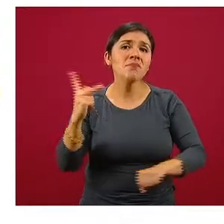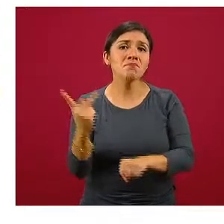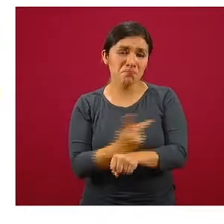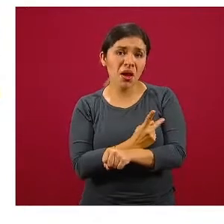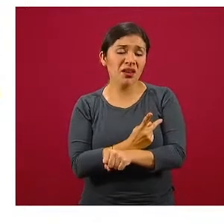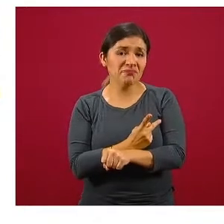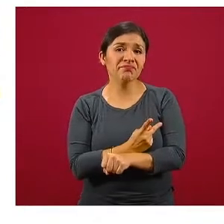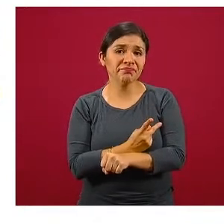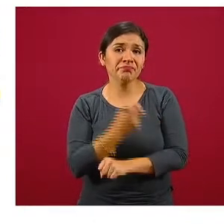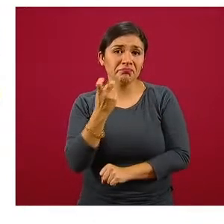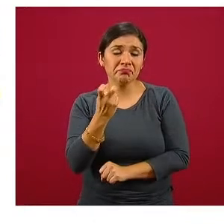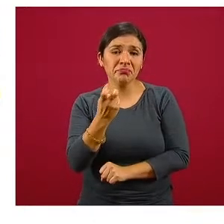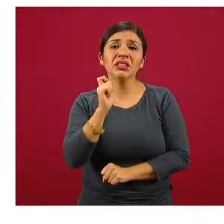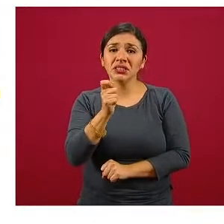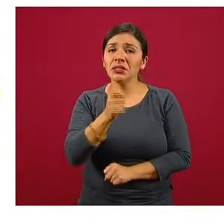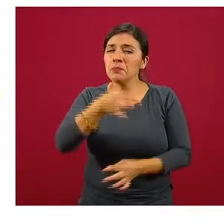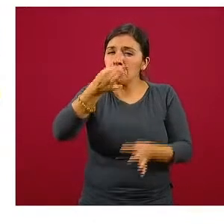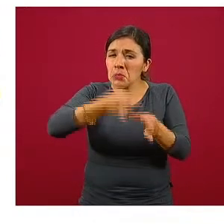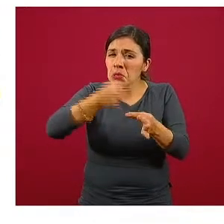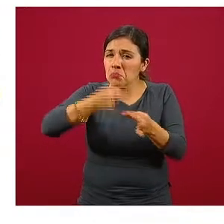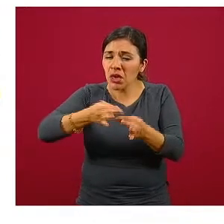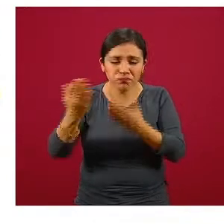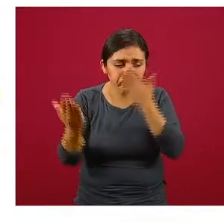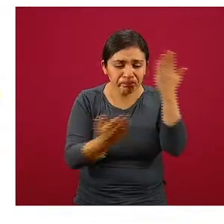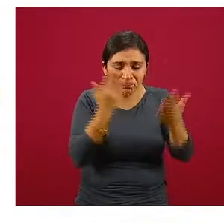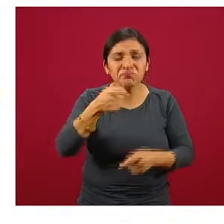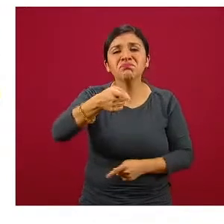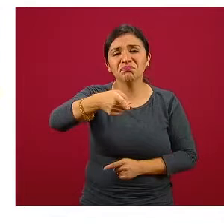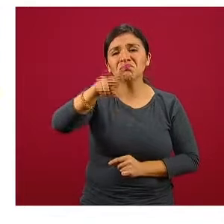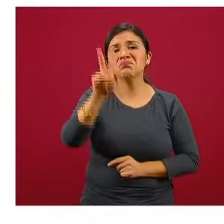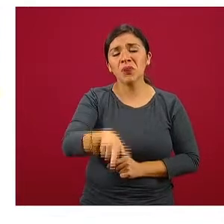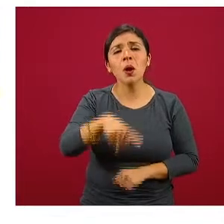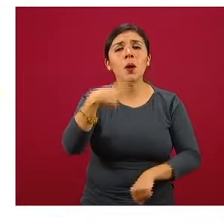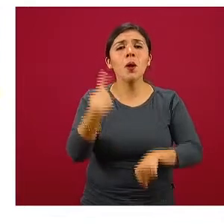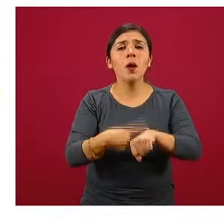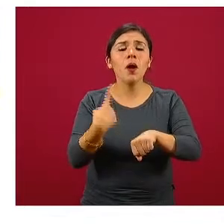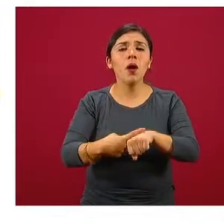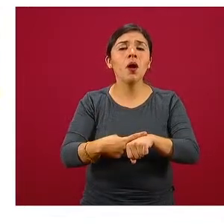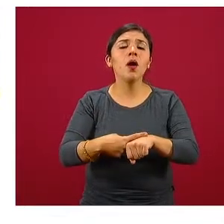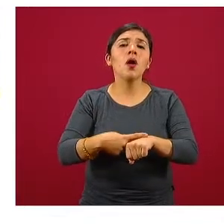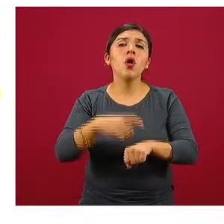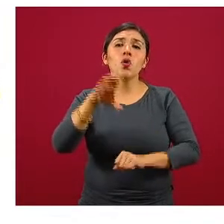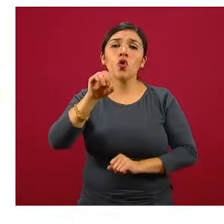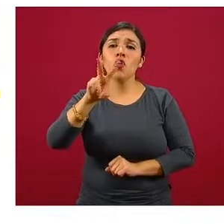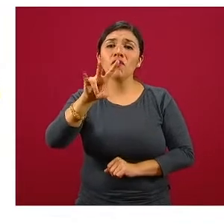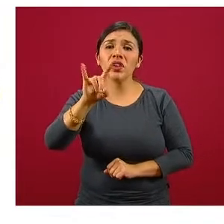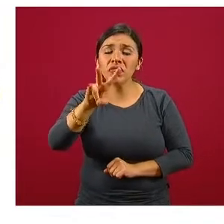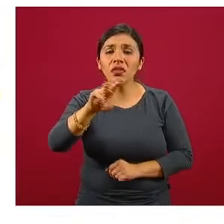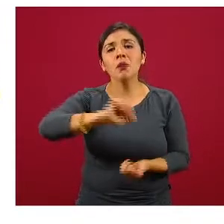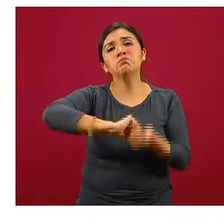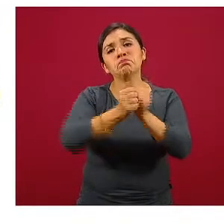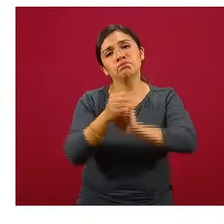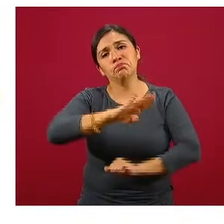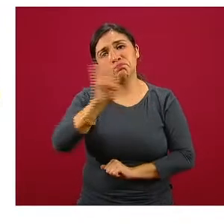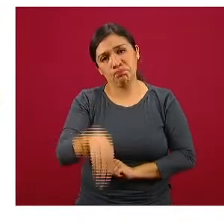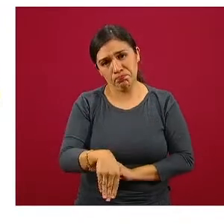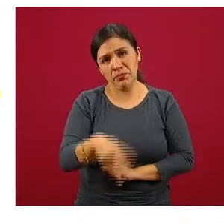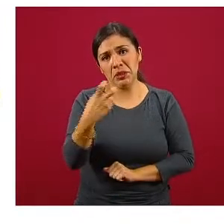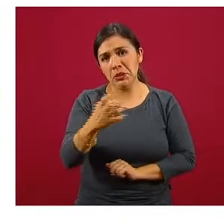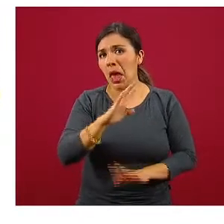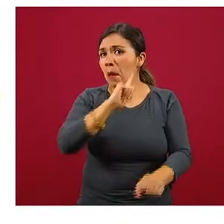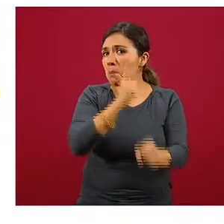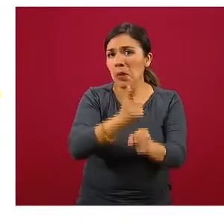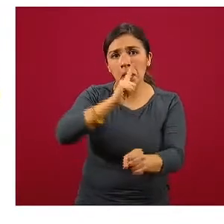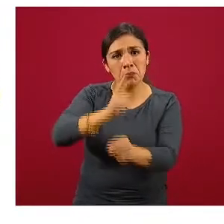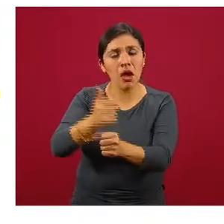un resultado positivo que confirma que la enfermedad que tuvieron fue COVID-19, ya que se logró